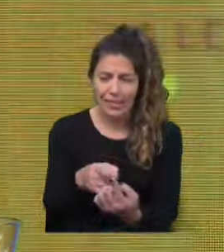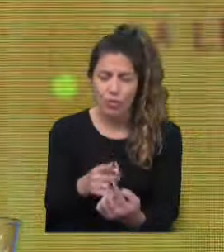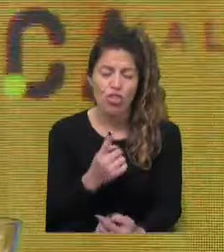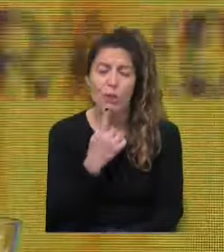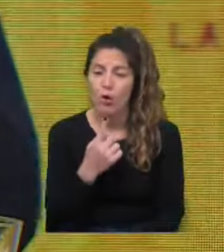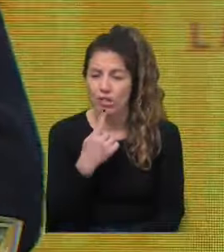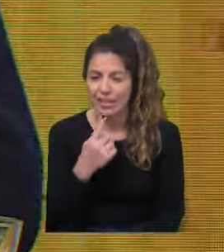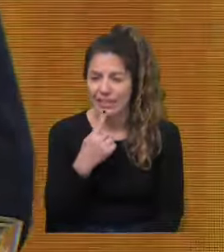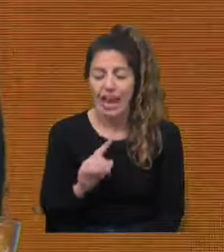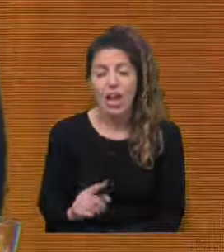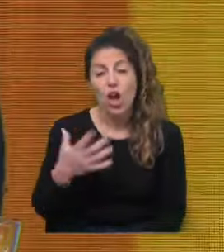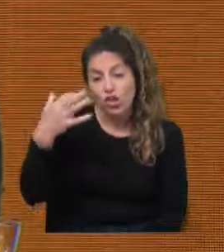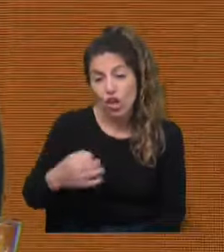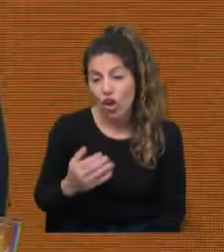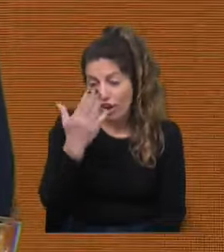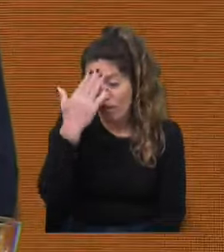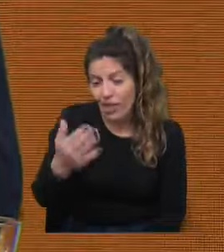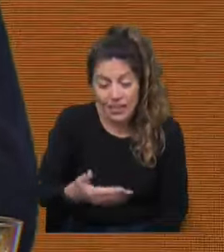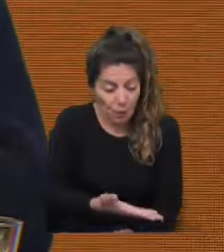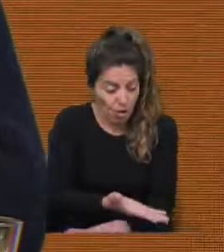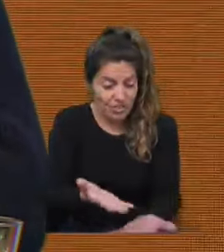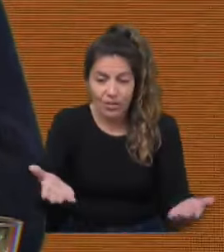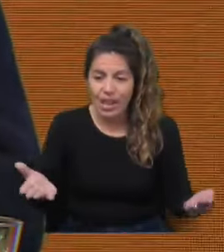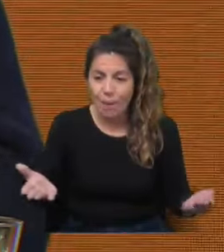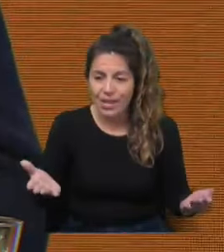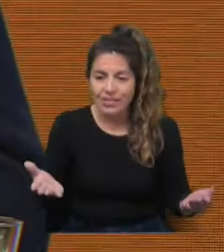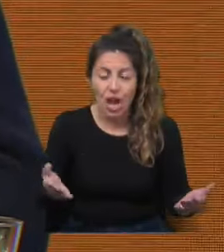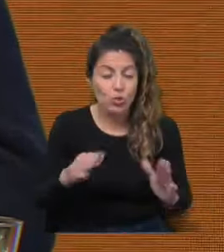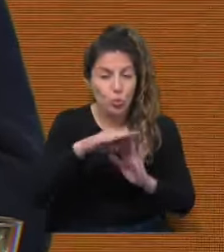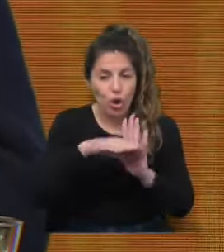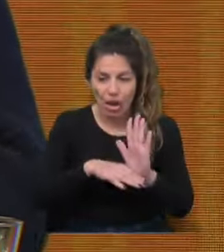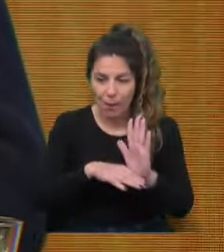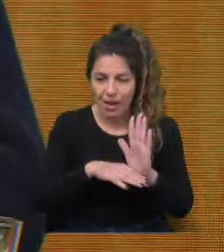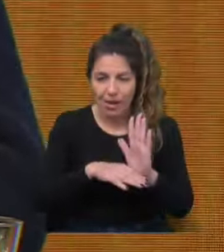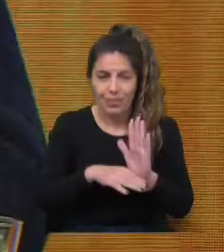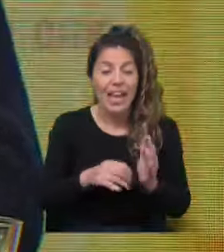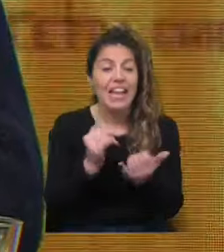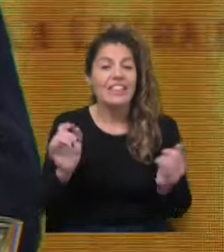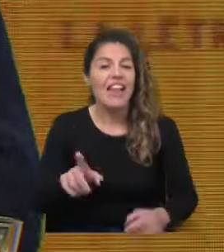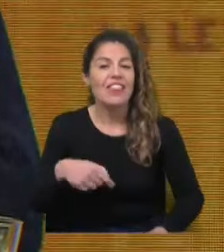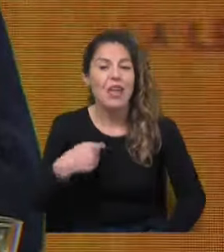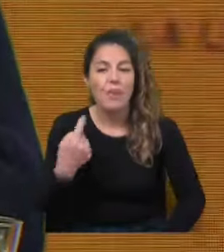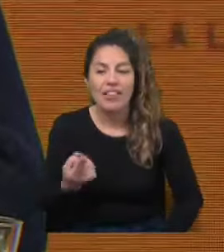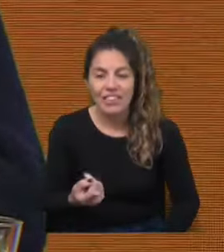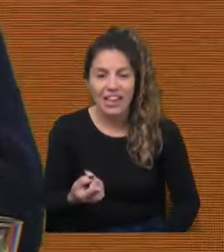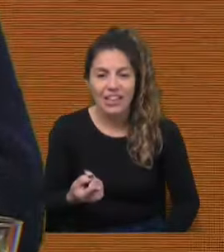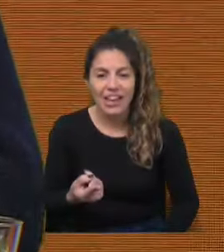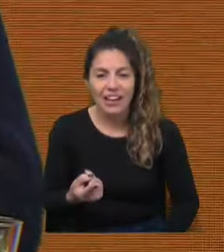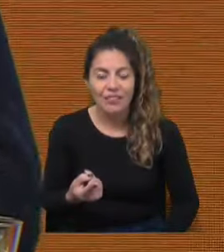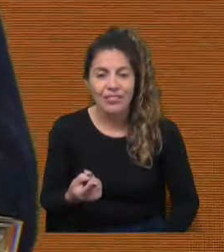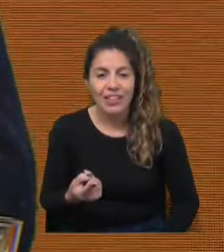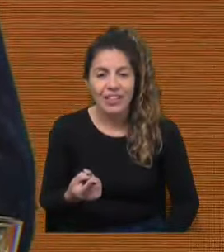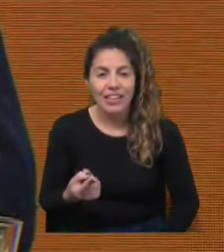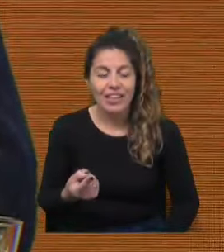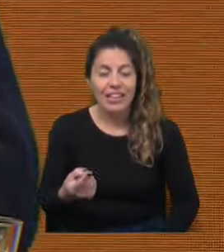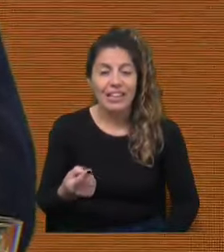política. Yo creo que el Frente Amplio pone sobre la mesa su programa. En el día de mañana, en el Real de San Carlos, allá